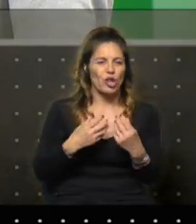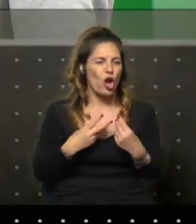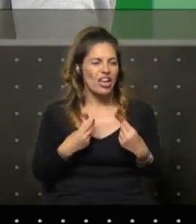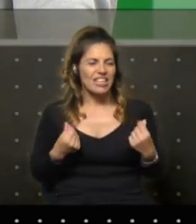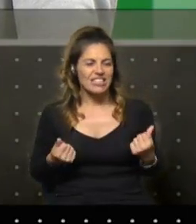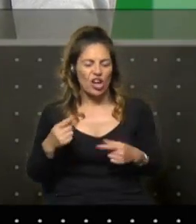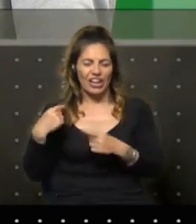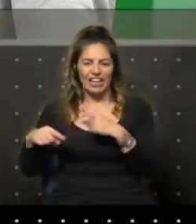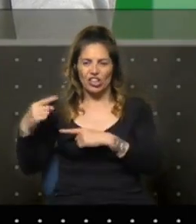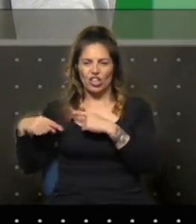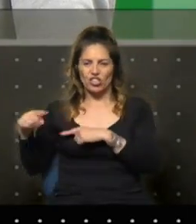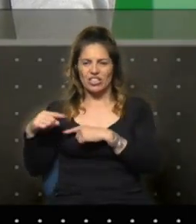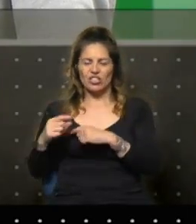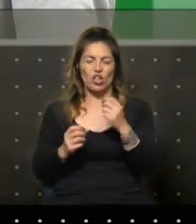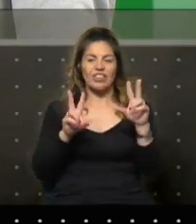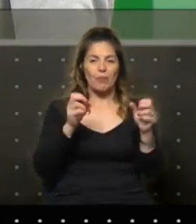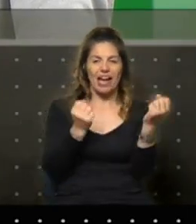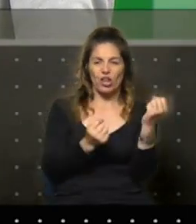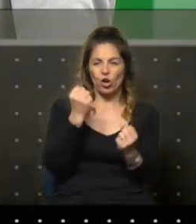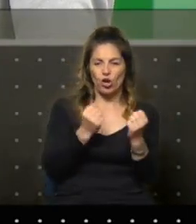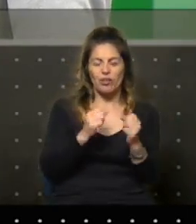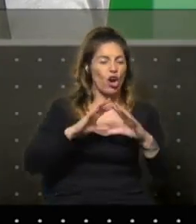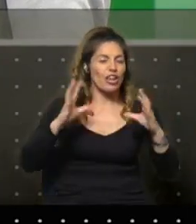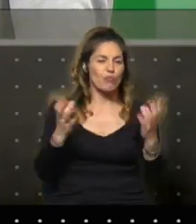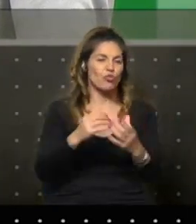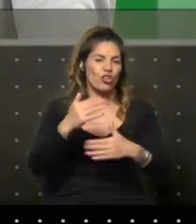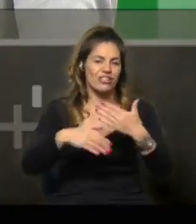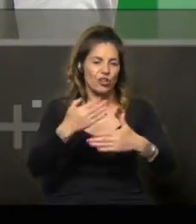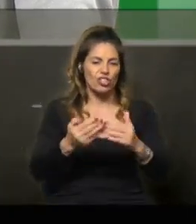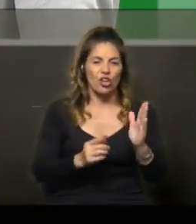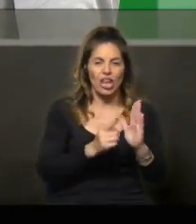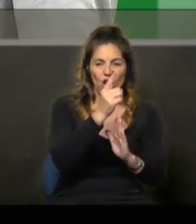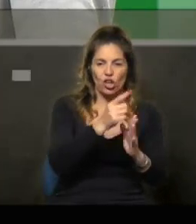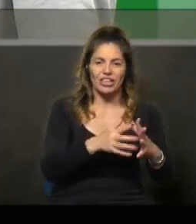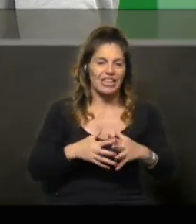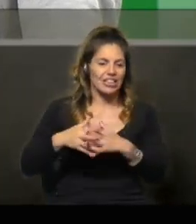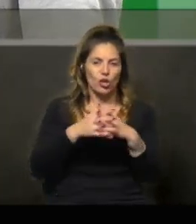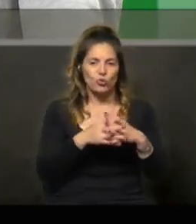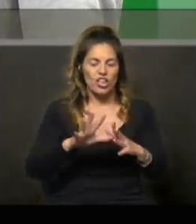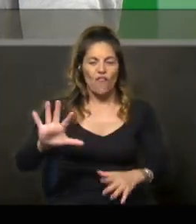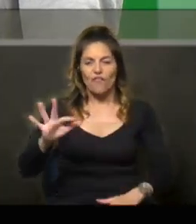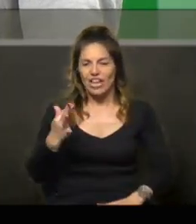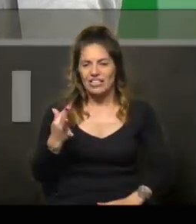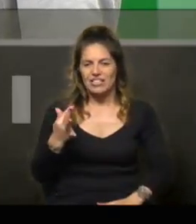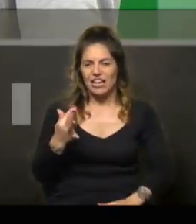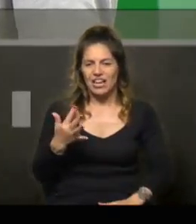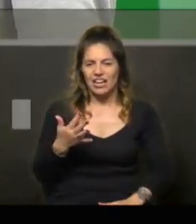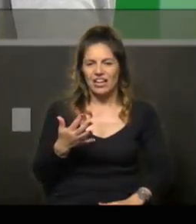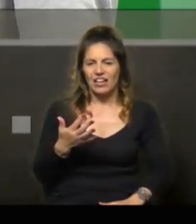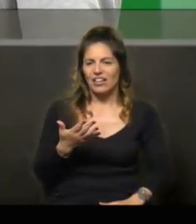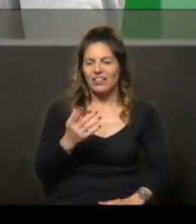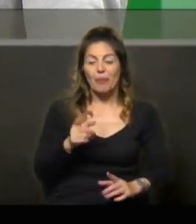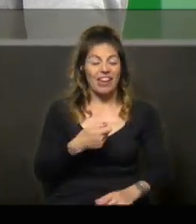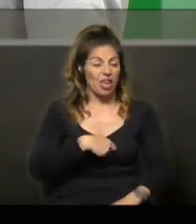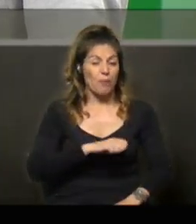de retroceso en términos económicos pasa en el mundo desarrollado en el norte pasó en Estados Unidos pasó en Francia pasó de alguna manera